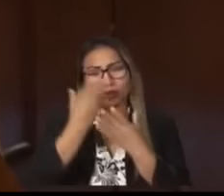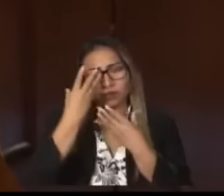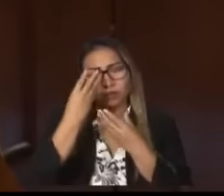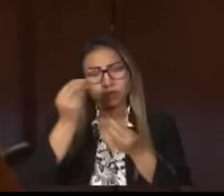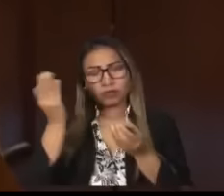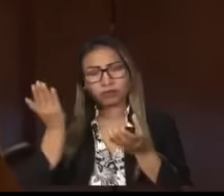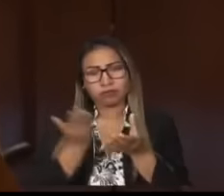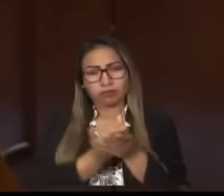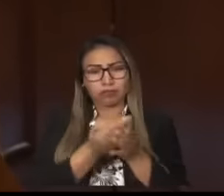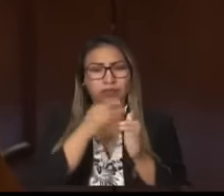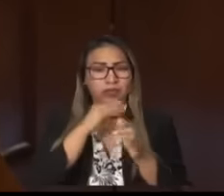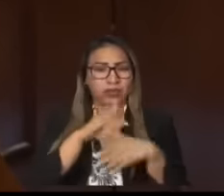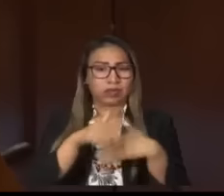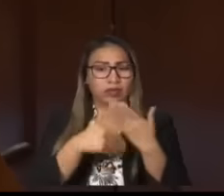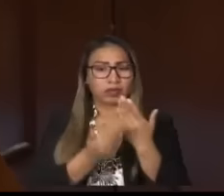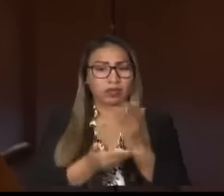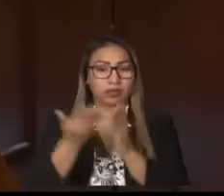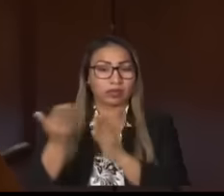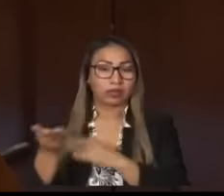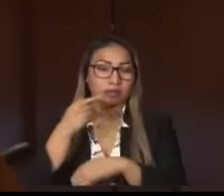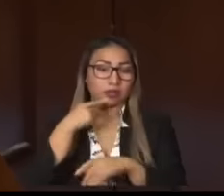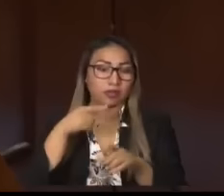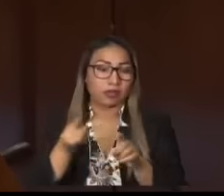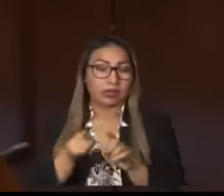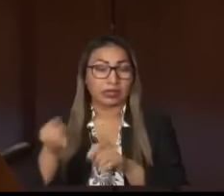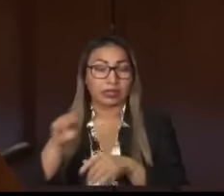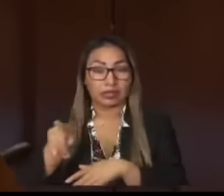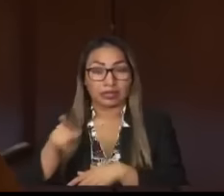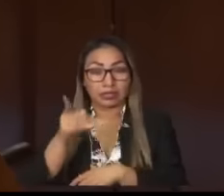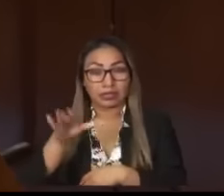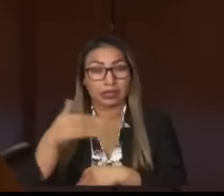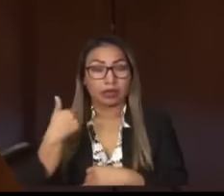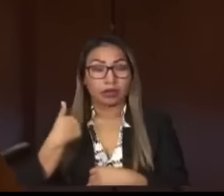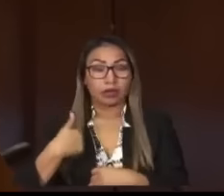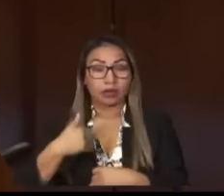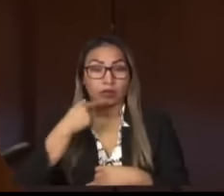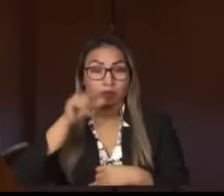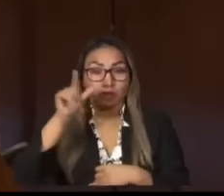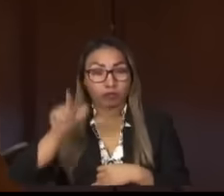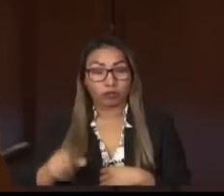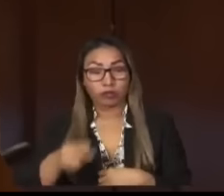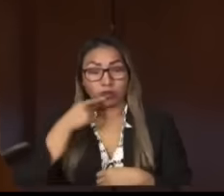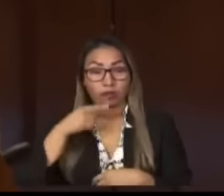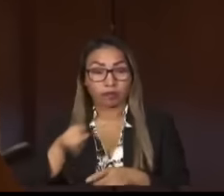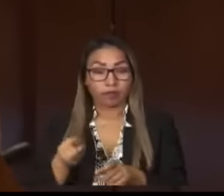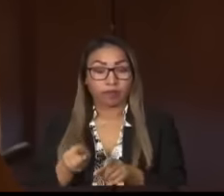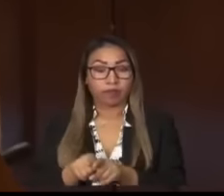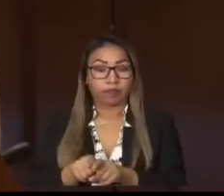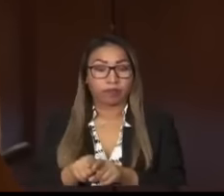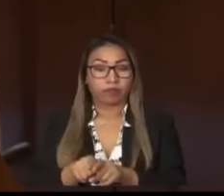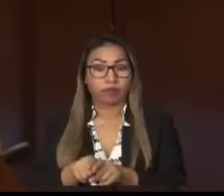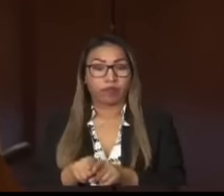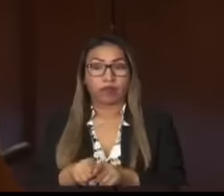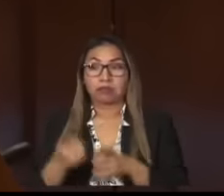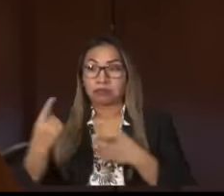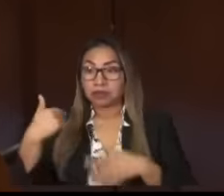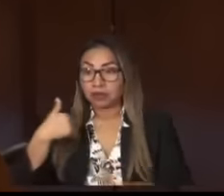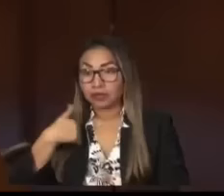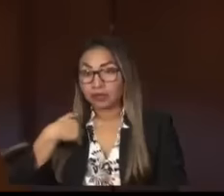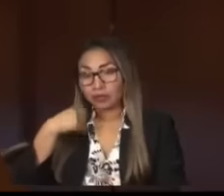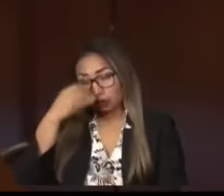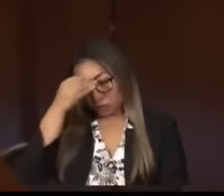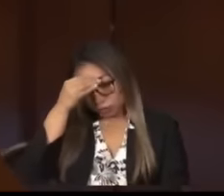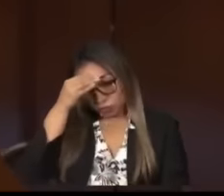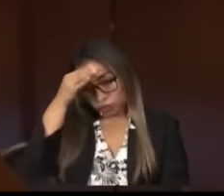o dentro de la formación de este señor tiene esos elementos, tiene esos